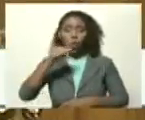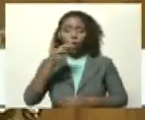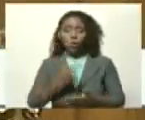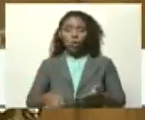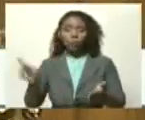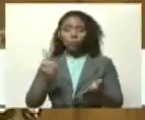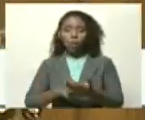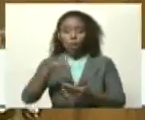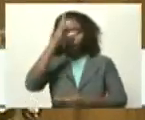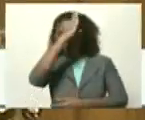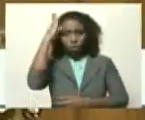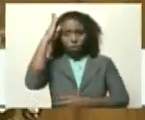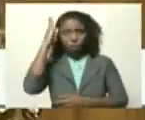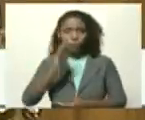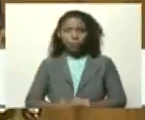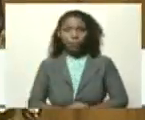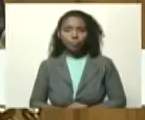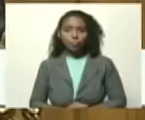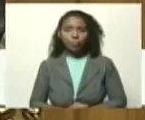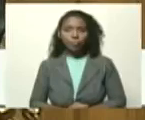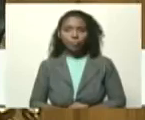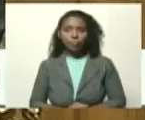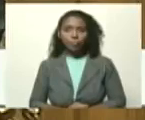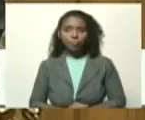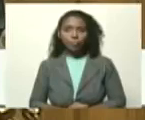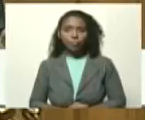hermano Diosdado Cabello.